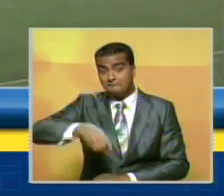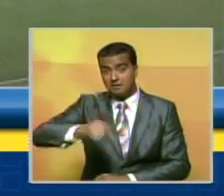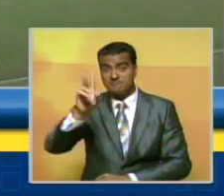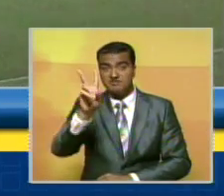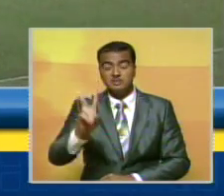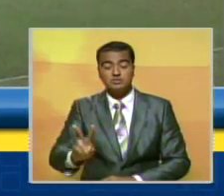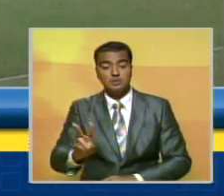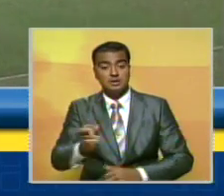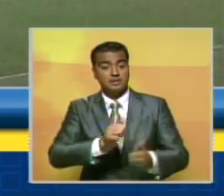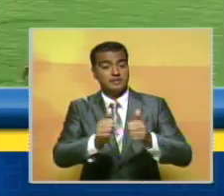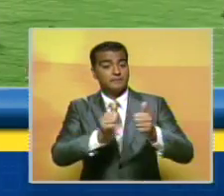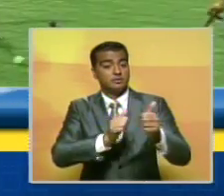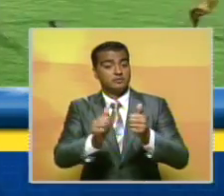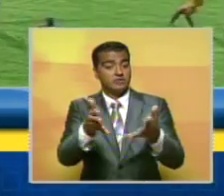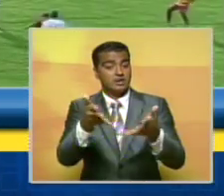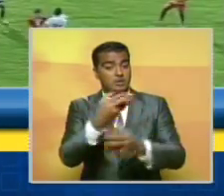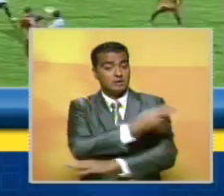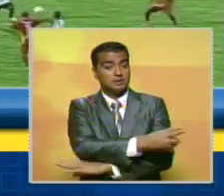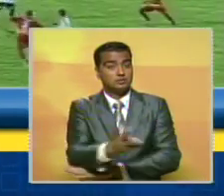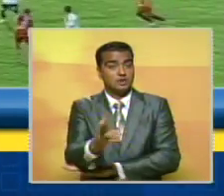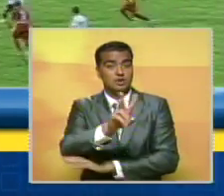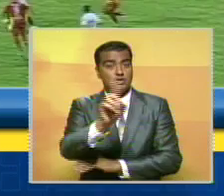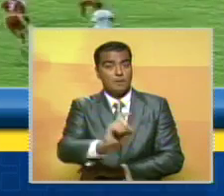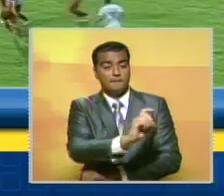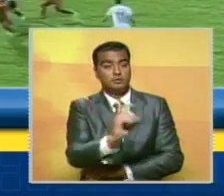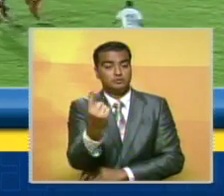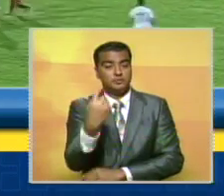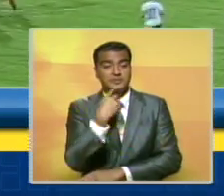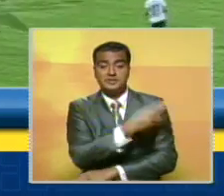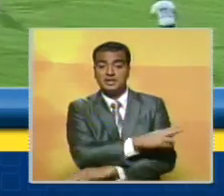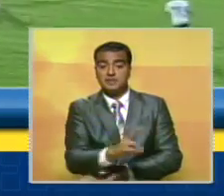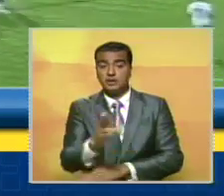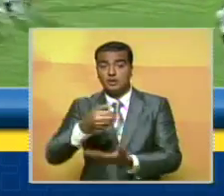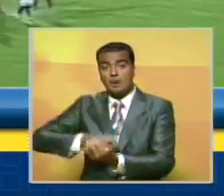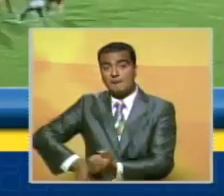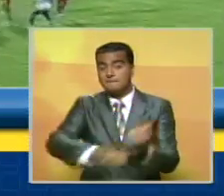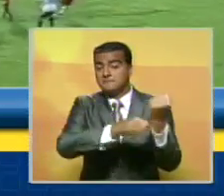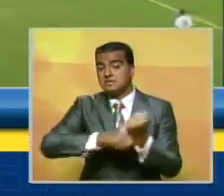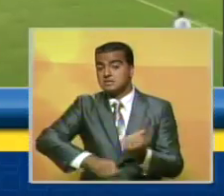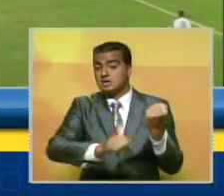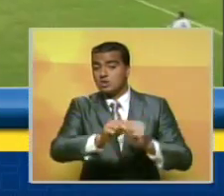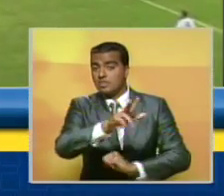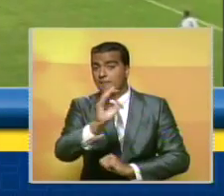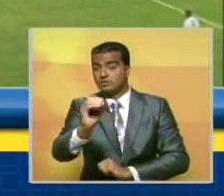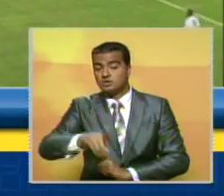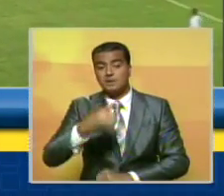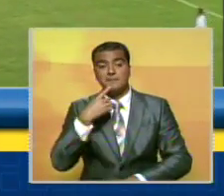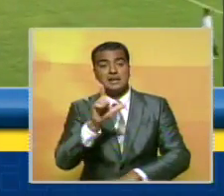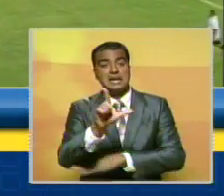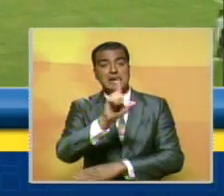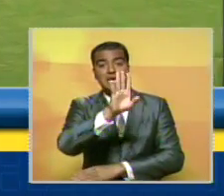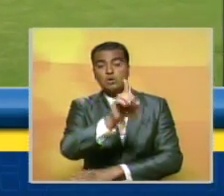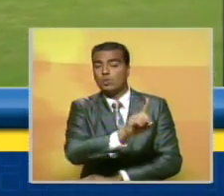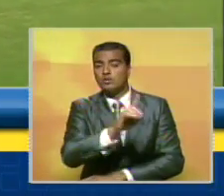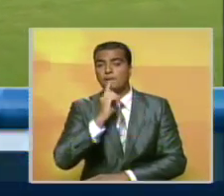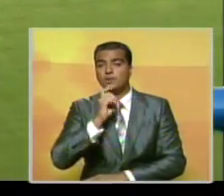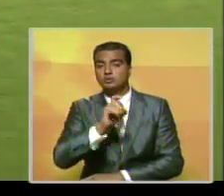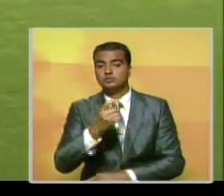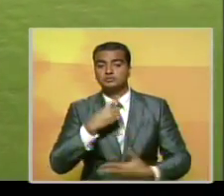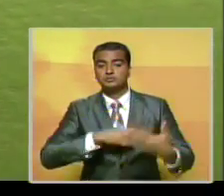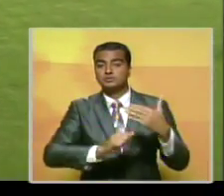Venezuela batió a Yaracuyanos 2-1. En tanto, Llaneros goleó a Mineros 3-0 y Deportivo Lara a Trujillanos 4-1. Tucanes y Deportivo